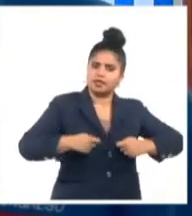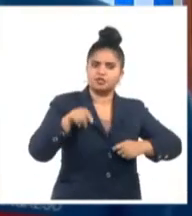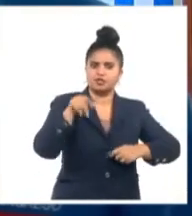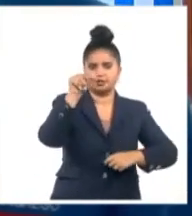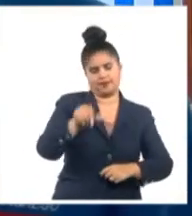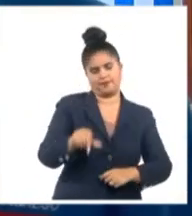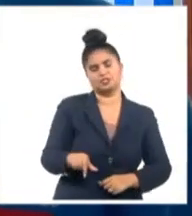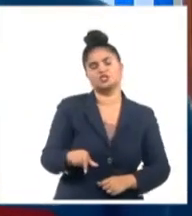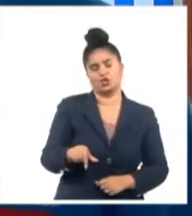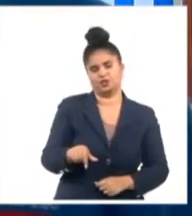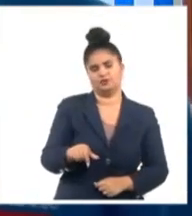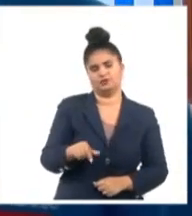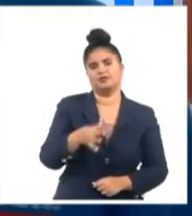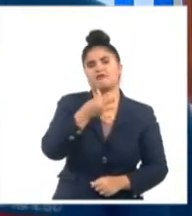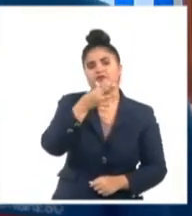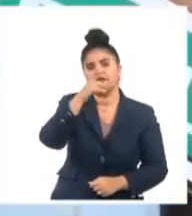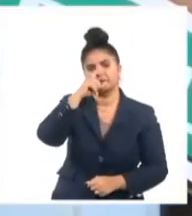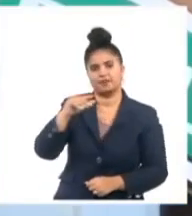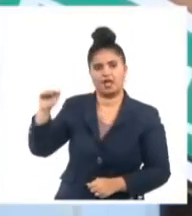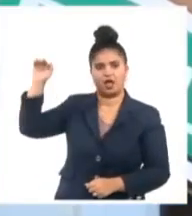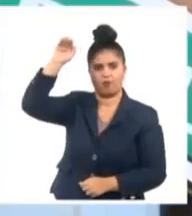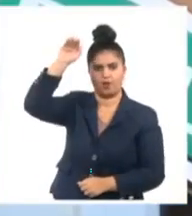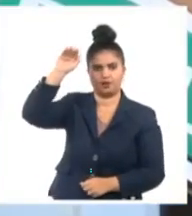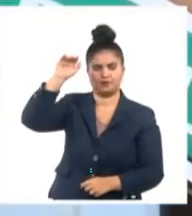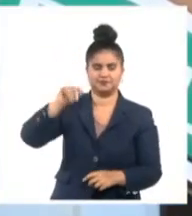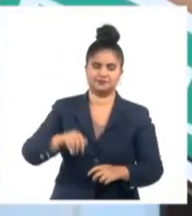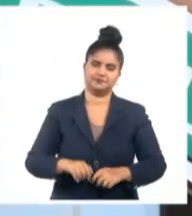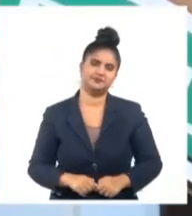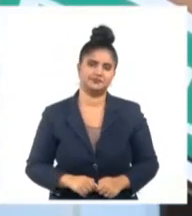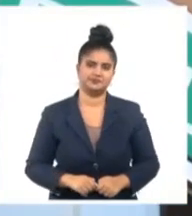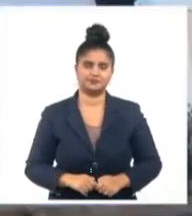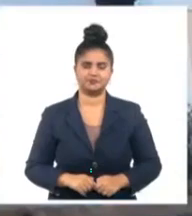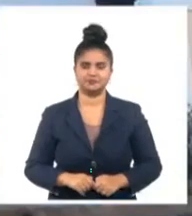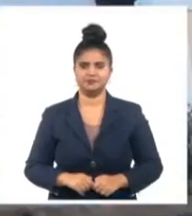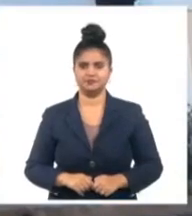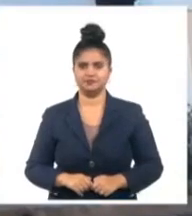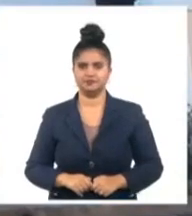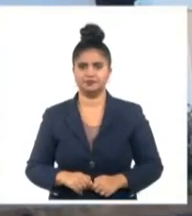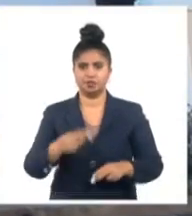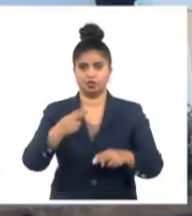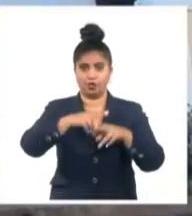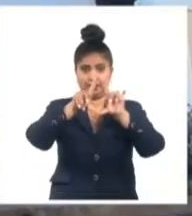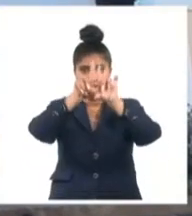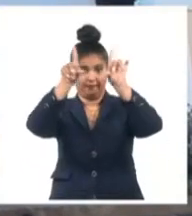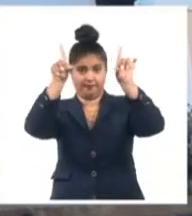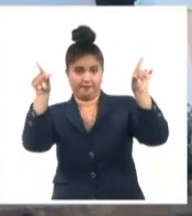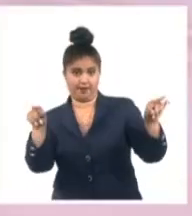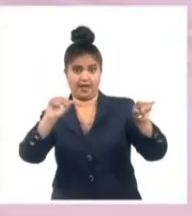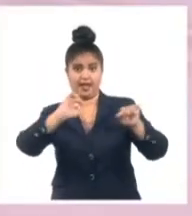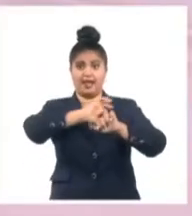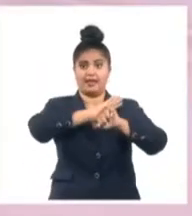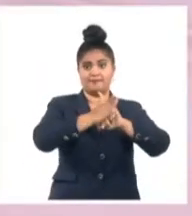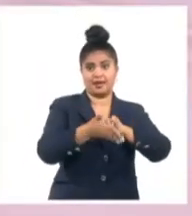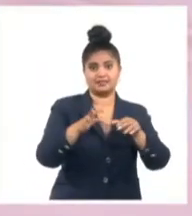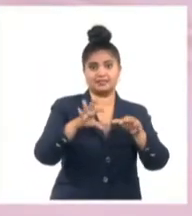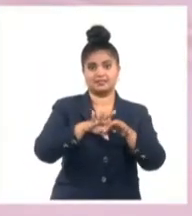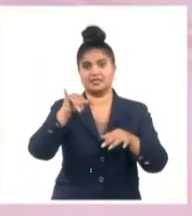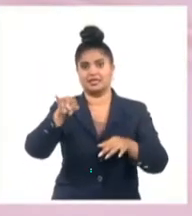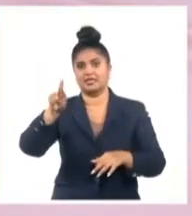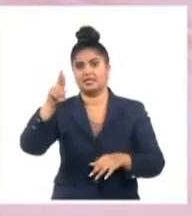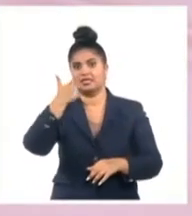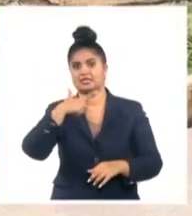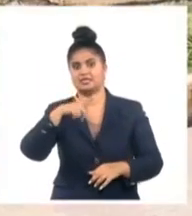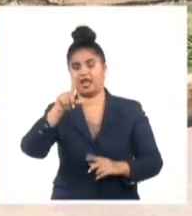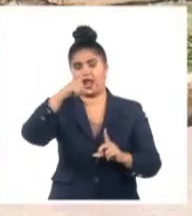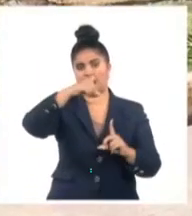abuelos, le da derechos a los abuelos. A la hermana Giral, el mayor de la provincia y centro coordinador de la red de hogares y casas de abuelos,